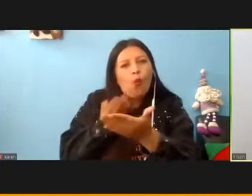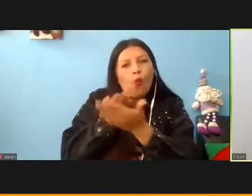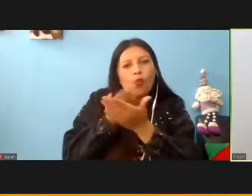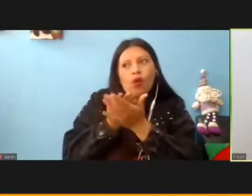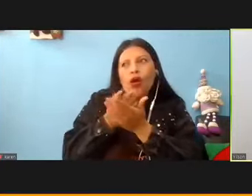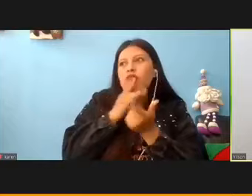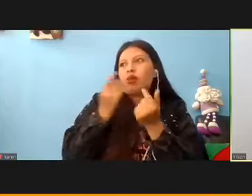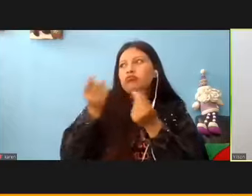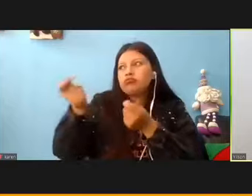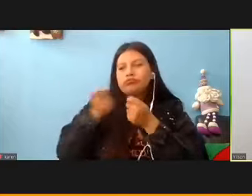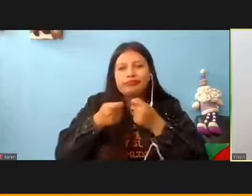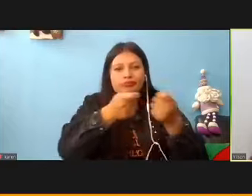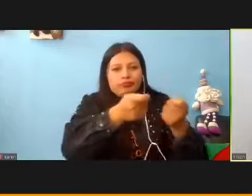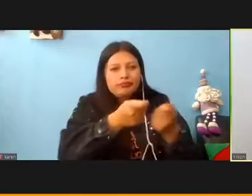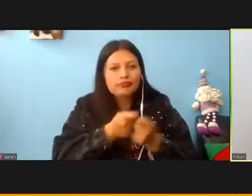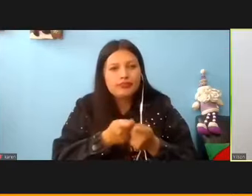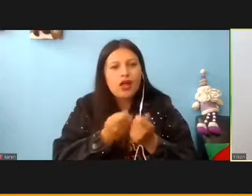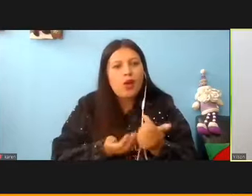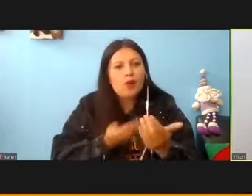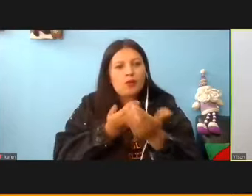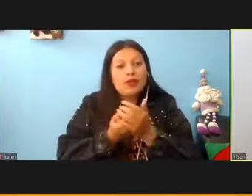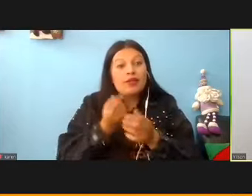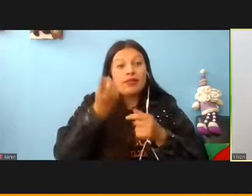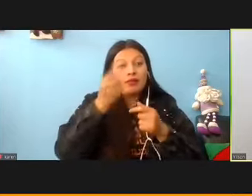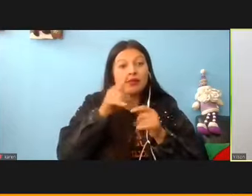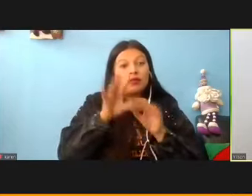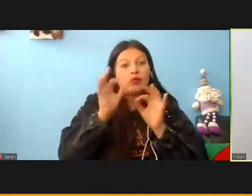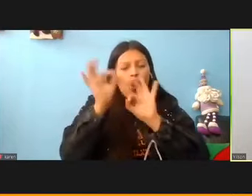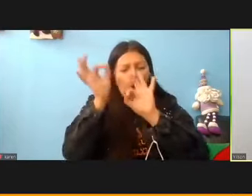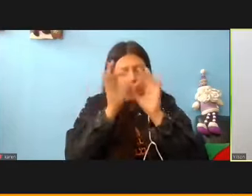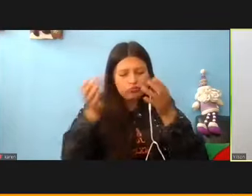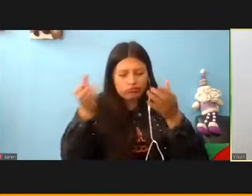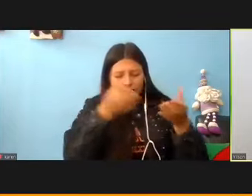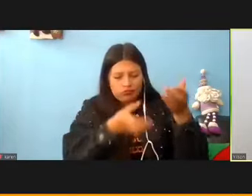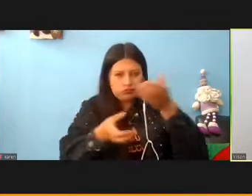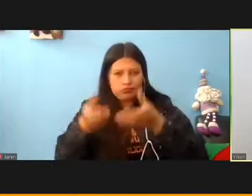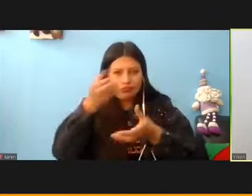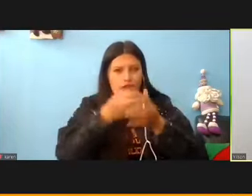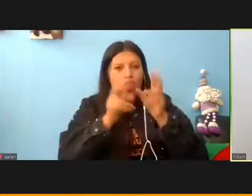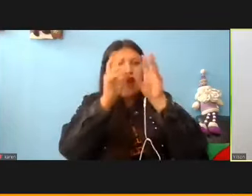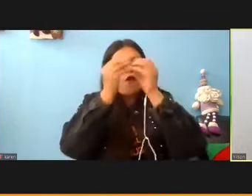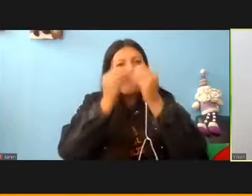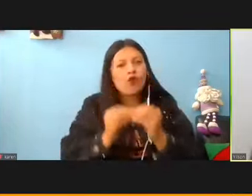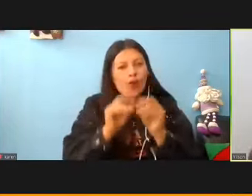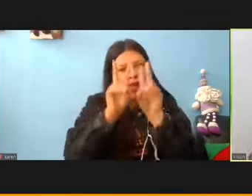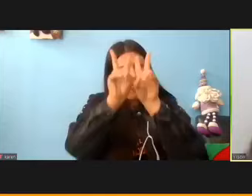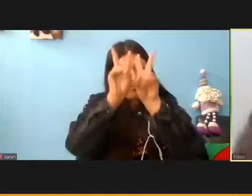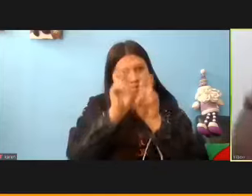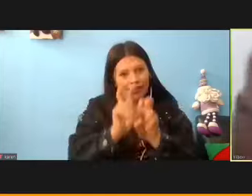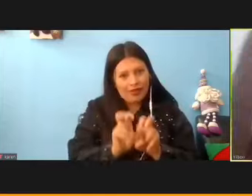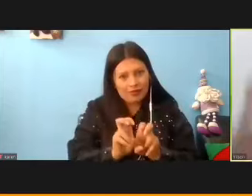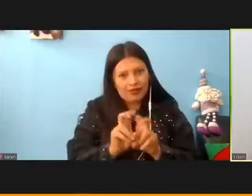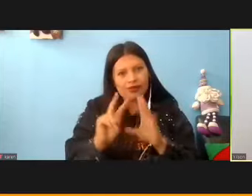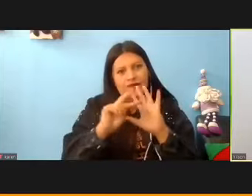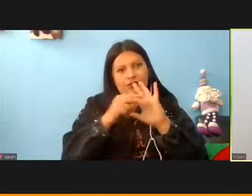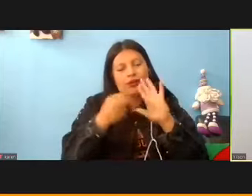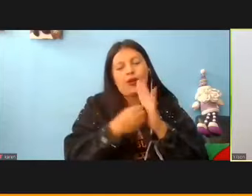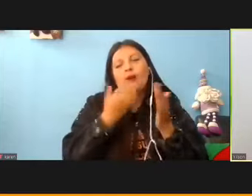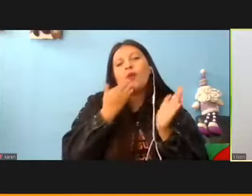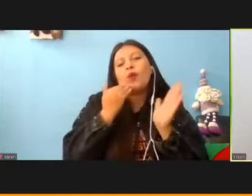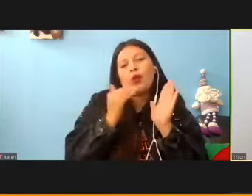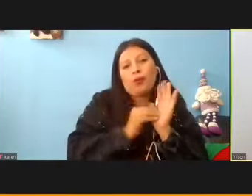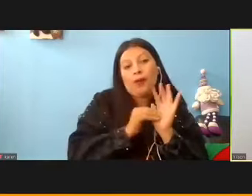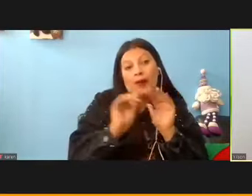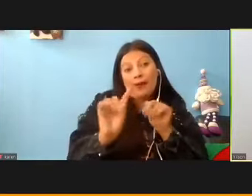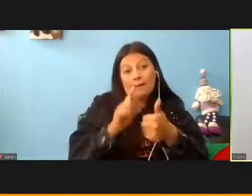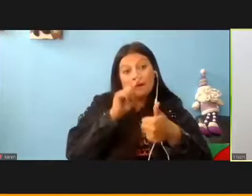llegaron, y que de alguna u otra manera las organizamos temáticamente, ¿cierto? Es decir, por ejemplo, las de la